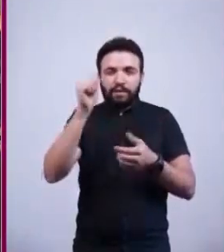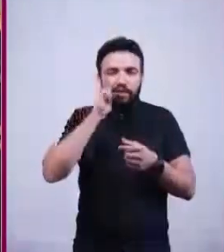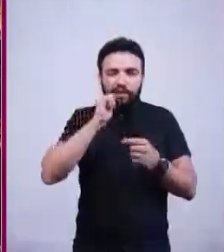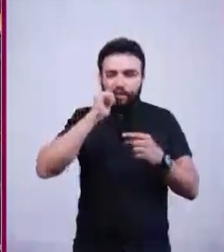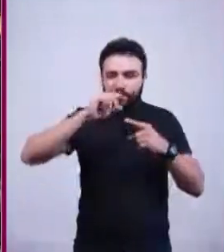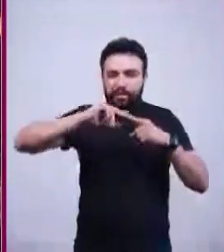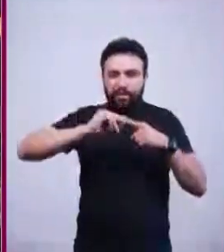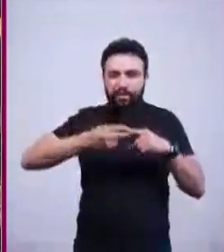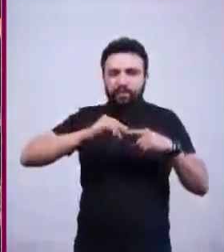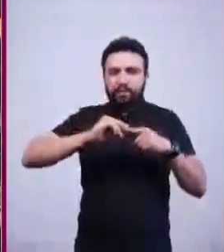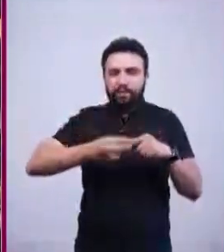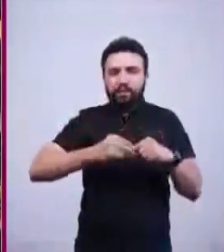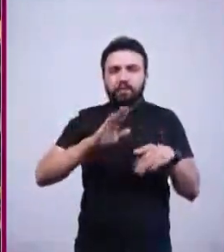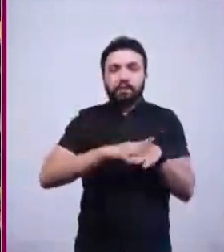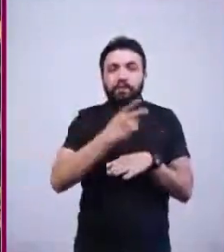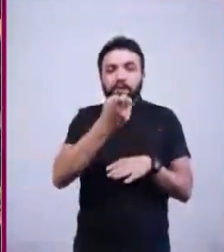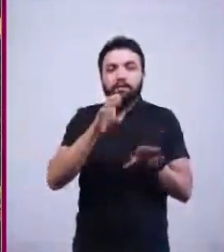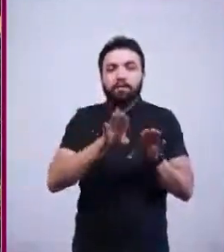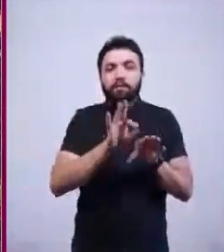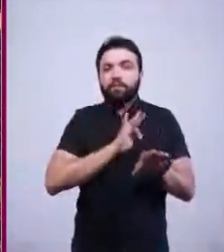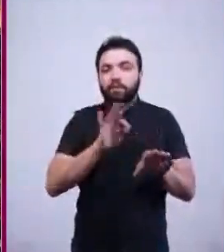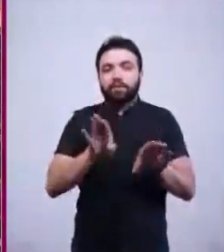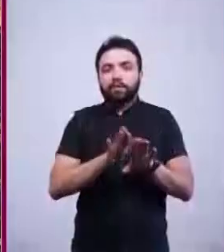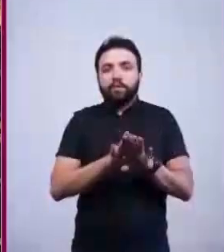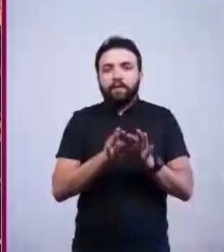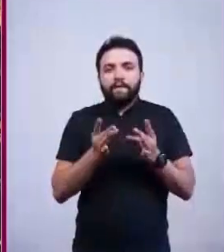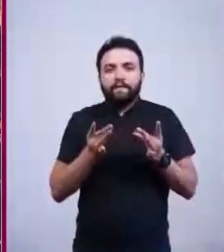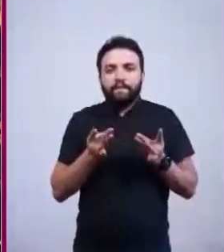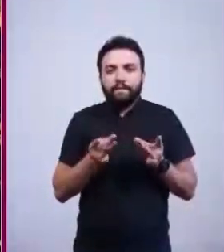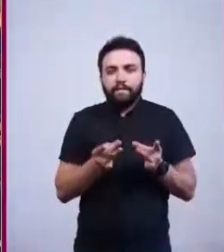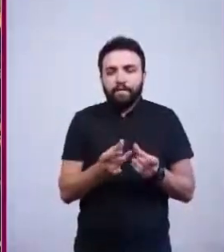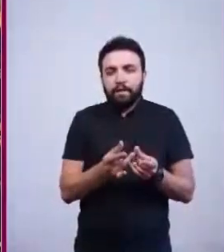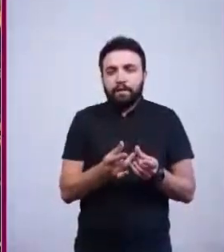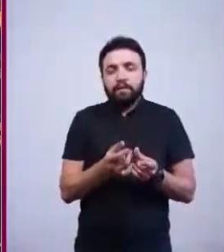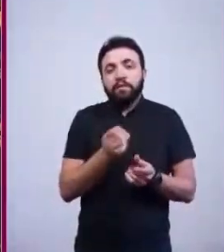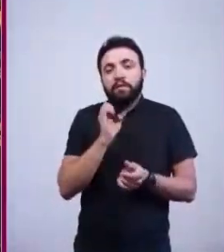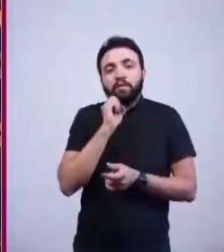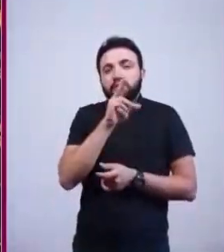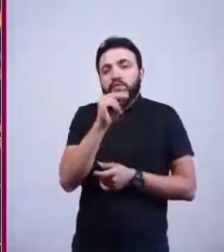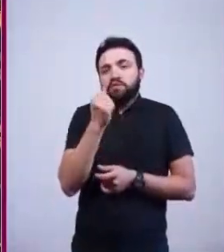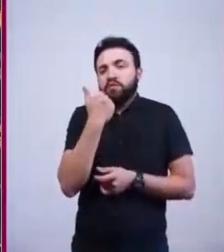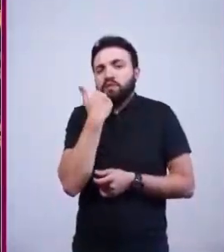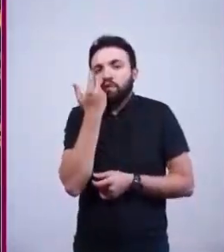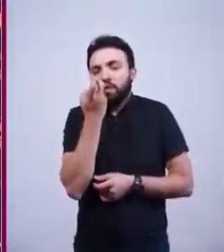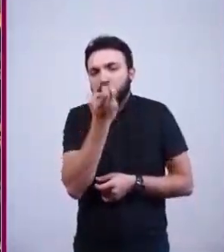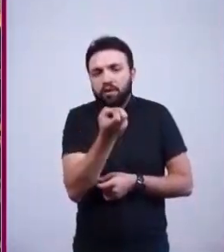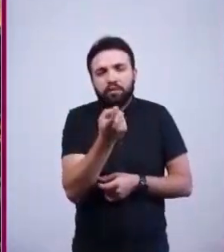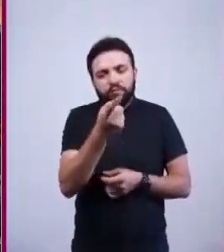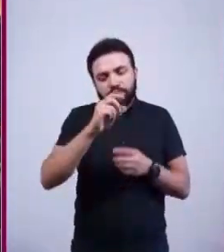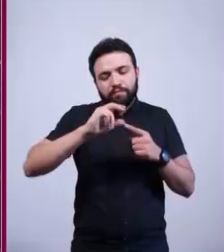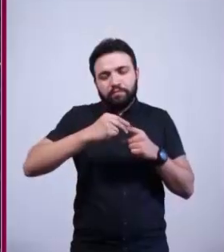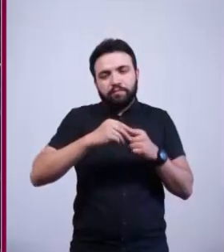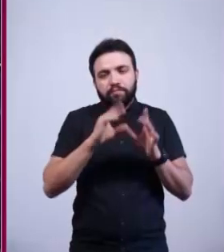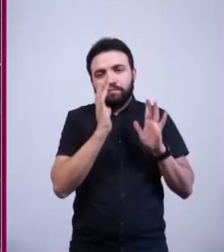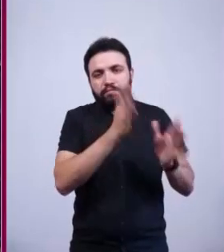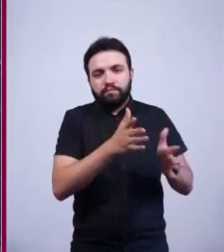siempre, eso te permitirá hacer trazos muy finos. Obviamente, si no quieres eso, pues no le saques punta